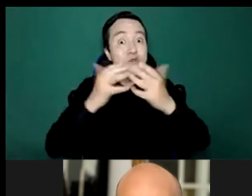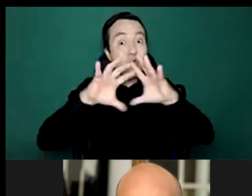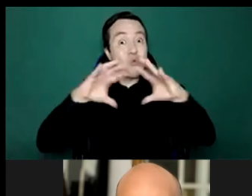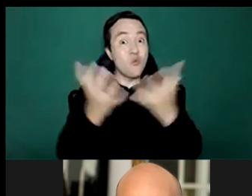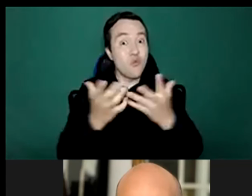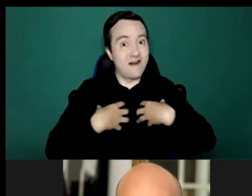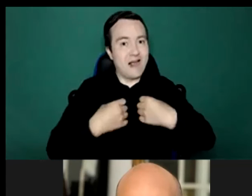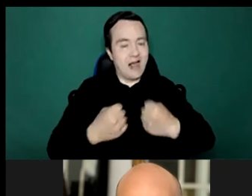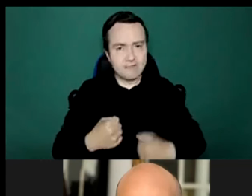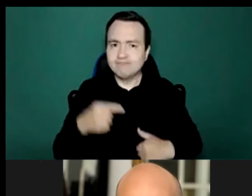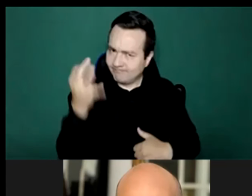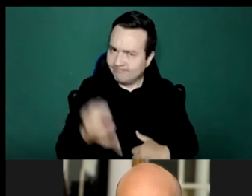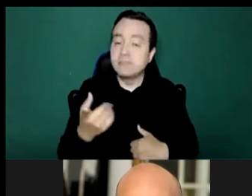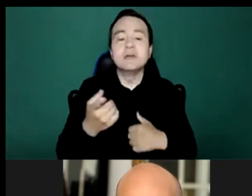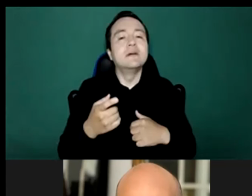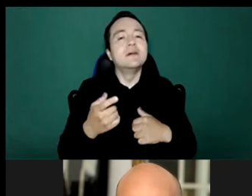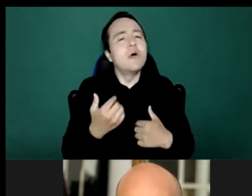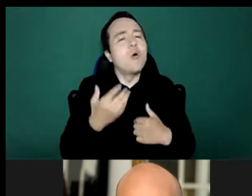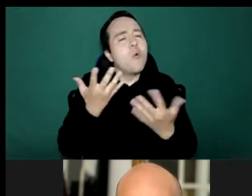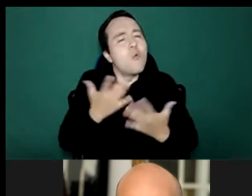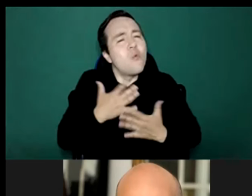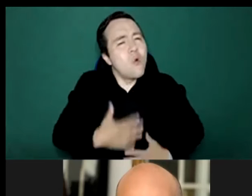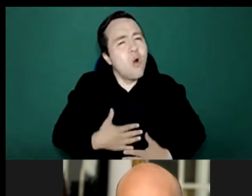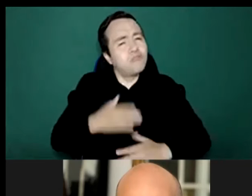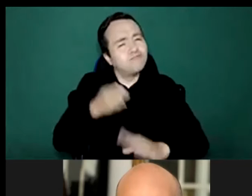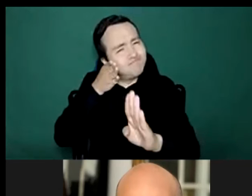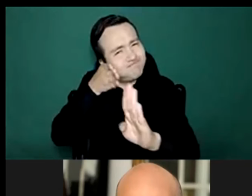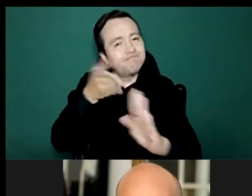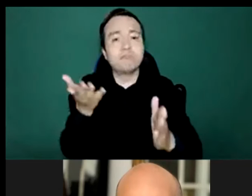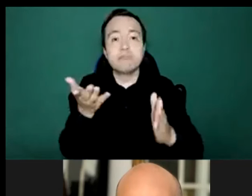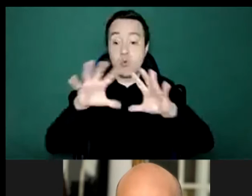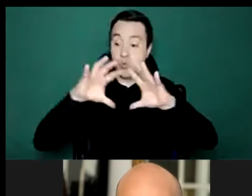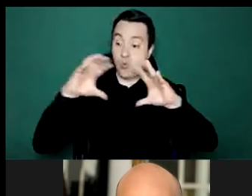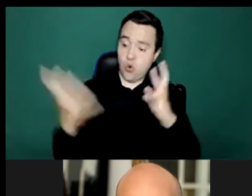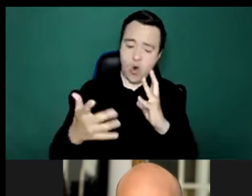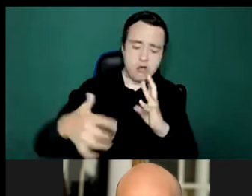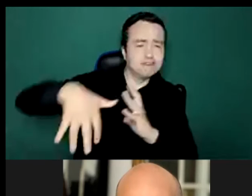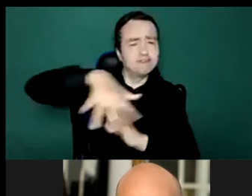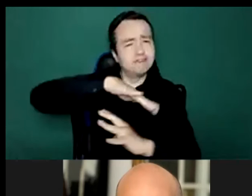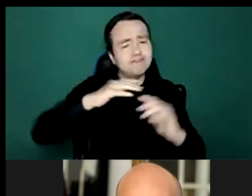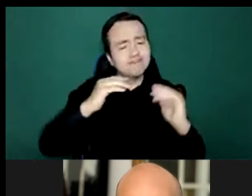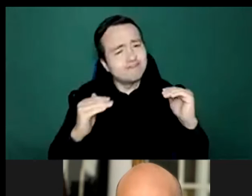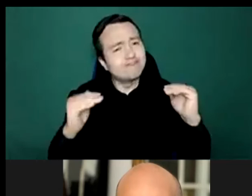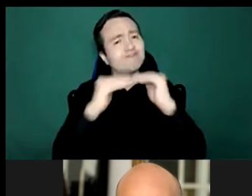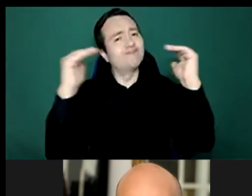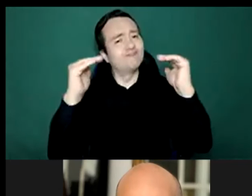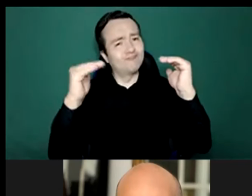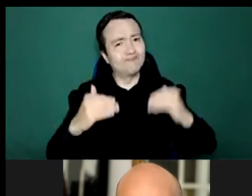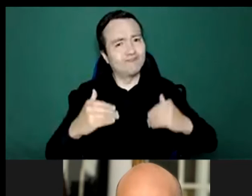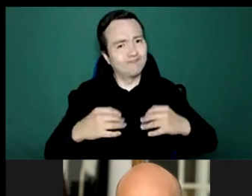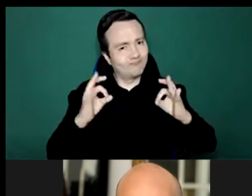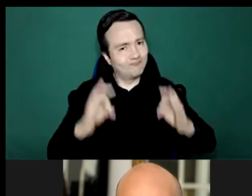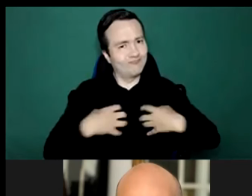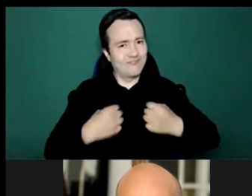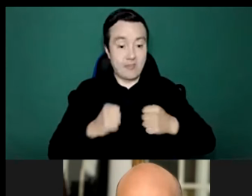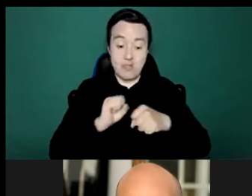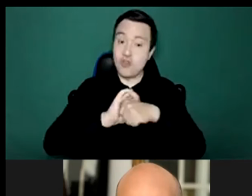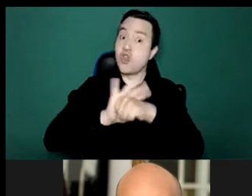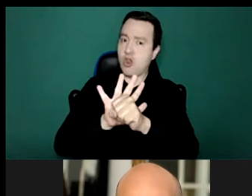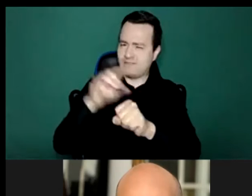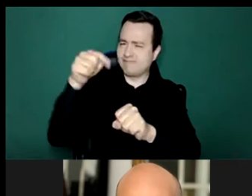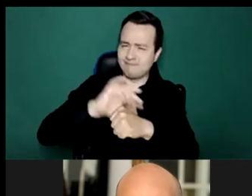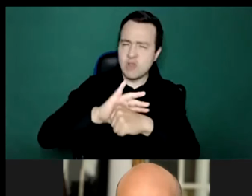del COVID-19. Son tiempos difíciles los que vivimos. Tempos de dolor por lo que nos van dejando y